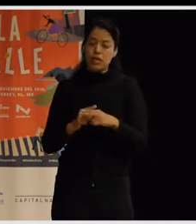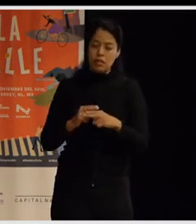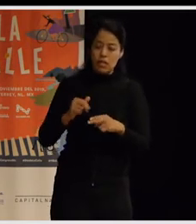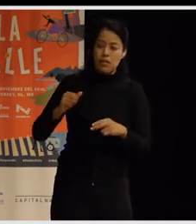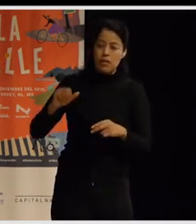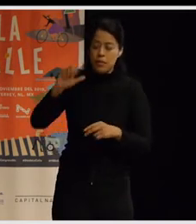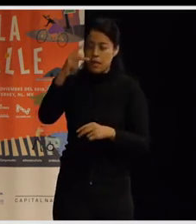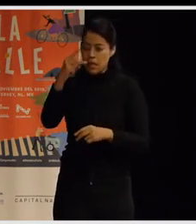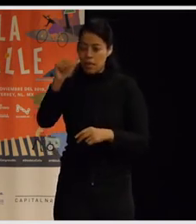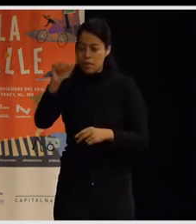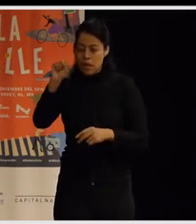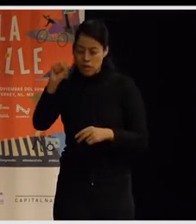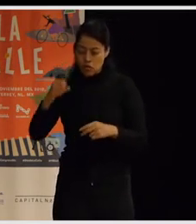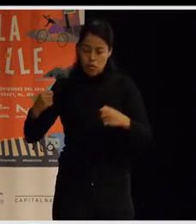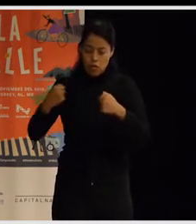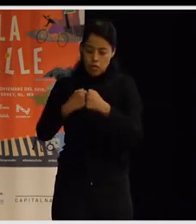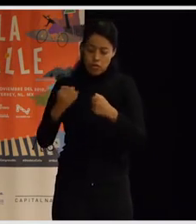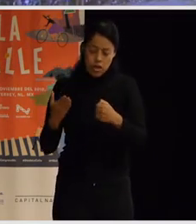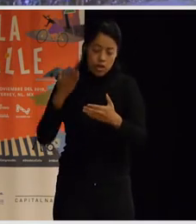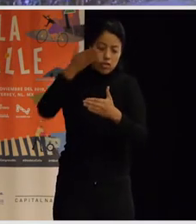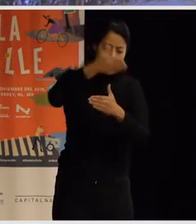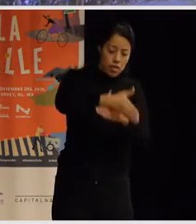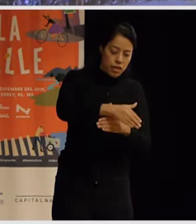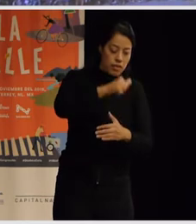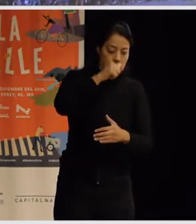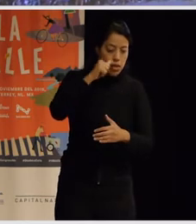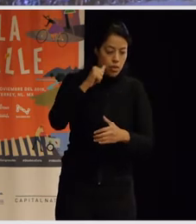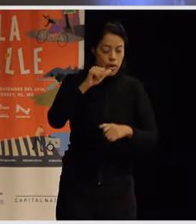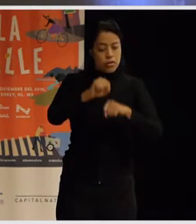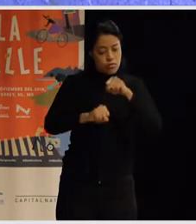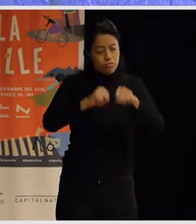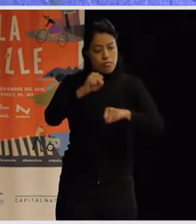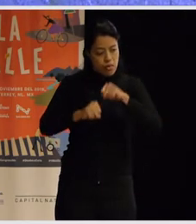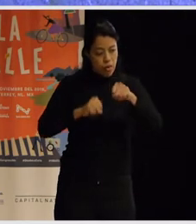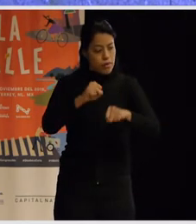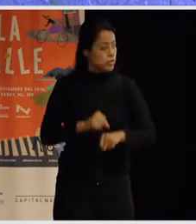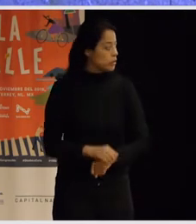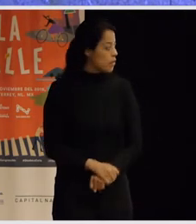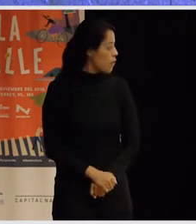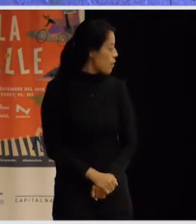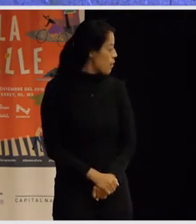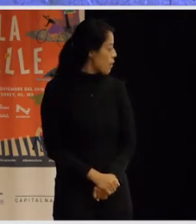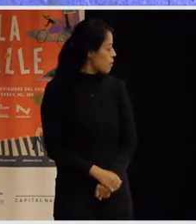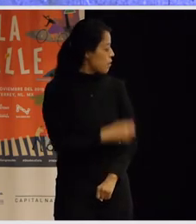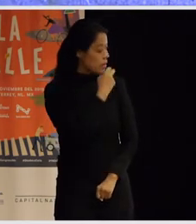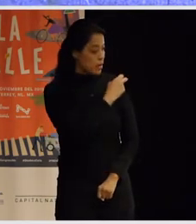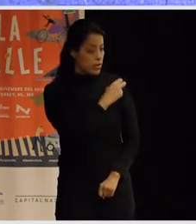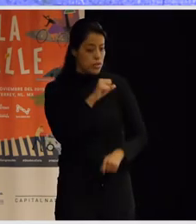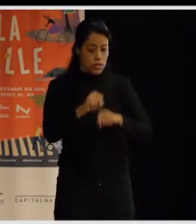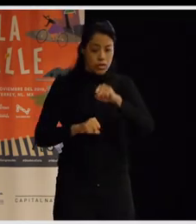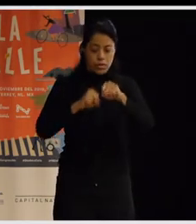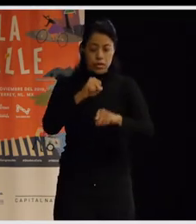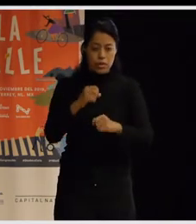pedalear y conocer la ciudad y vivirla de una manera diferente también la siguiente es lo que les platique esas son las ruedas que hemos hecho con